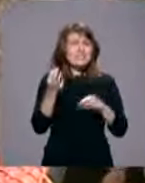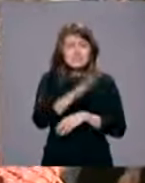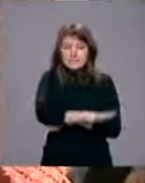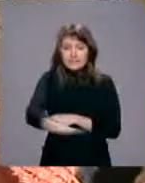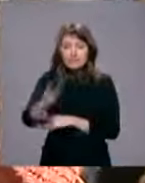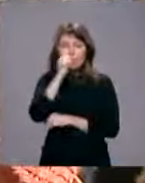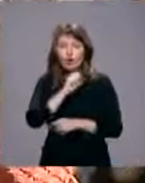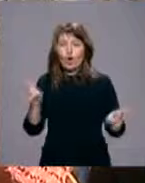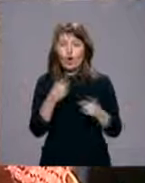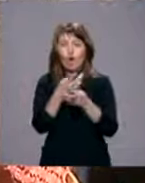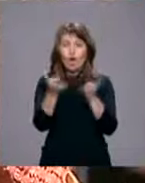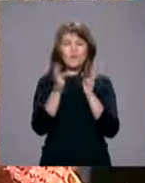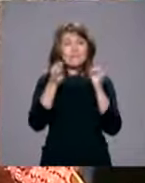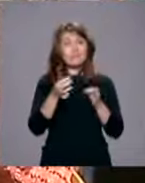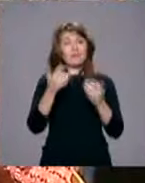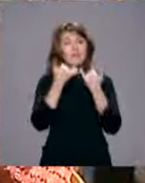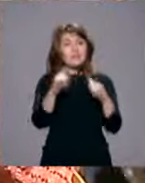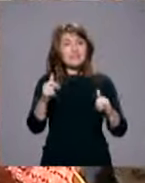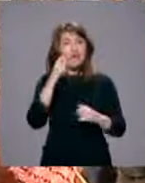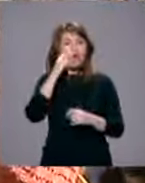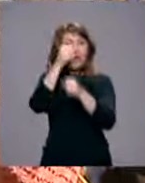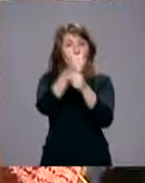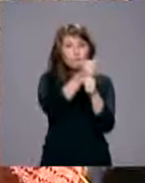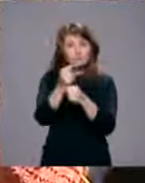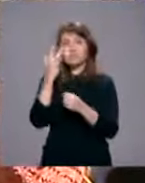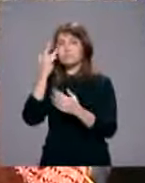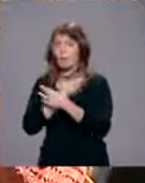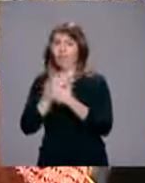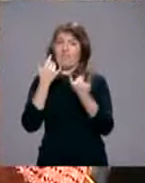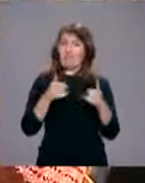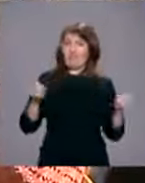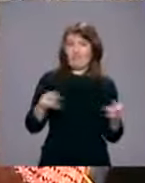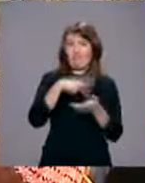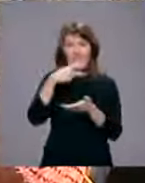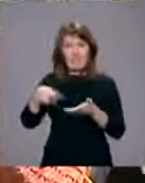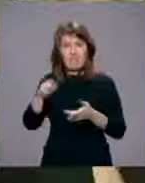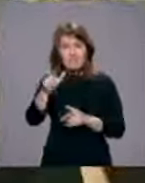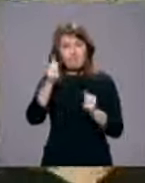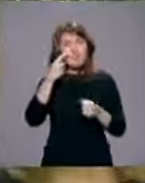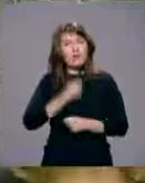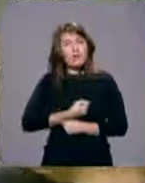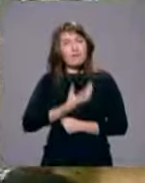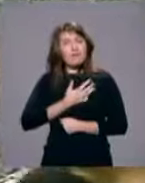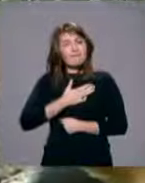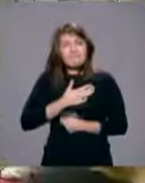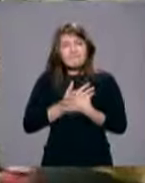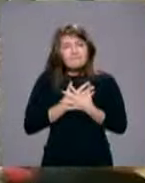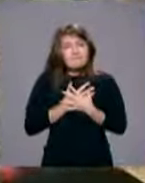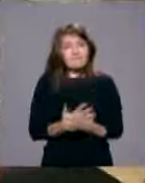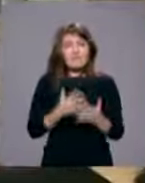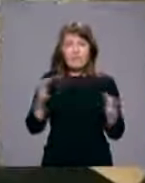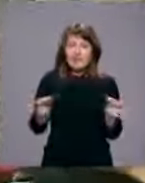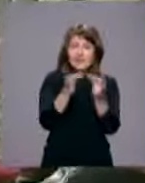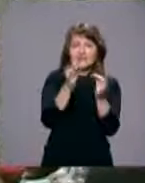bailaban en la solemnidad del corpus christi y de la inmaculada ahí es donde empezó a consolidar su vocación y su amor a la eucaristía y a la